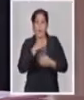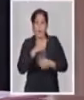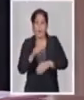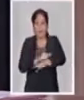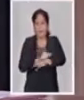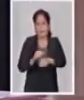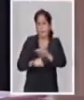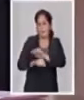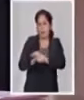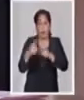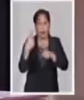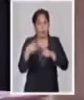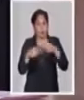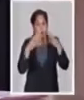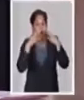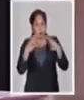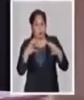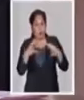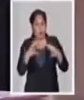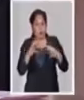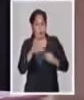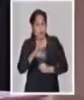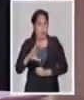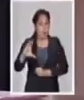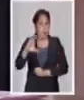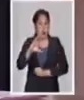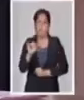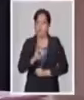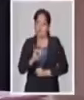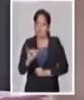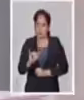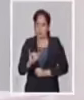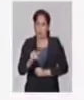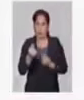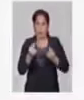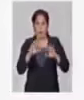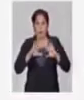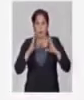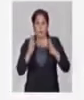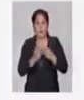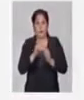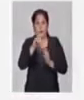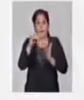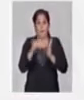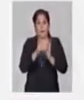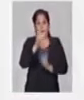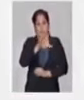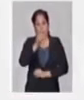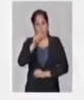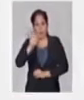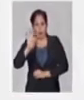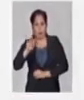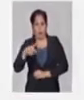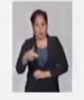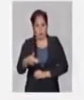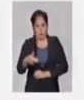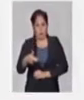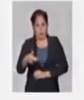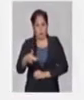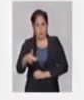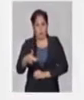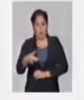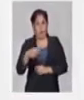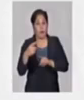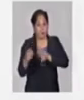y otro producto imprescindible, entonces va a el costo total de los 1528 pesos. Y en el ámbito de los